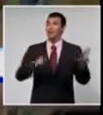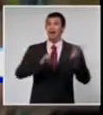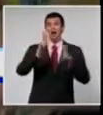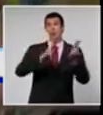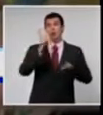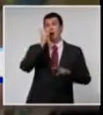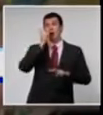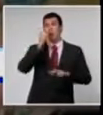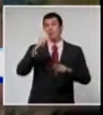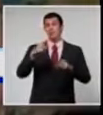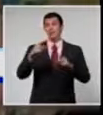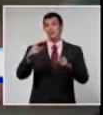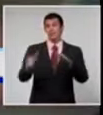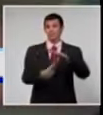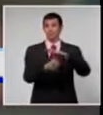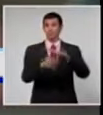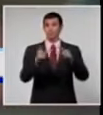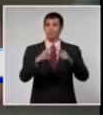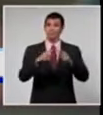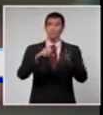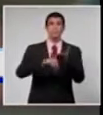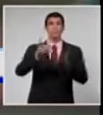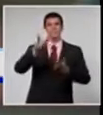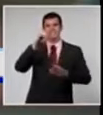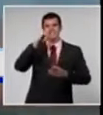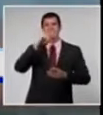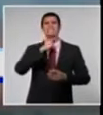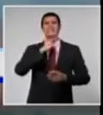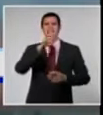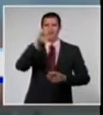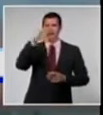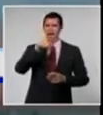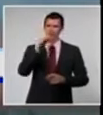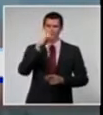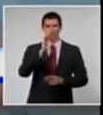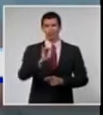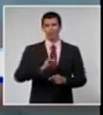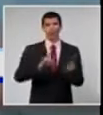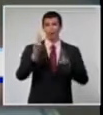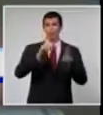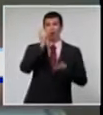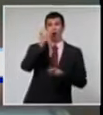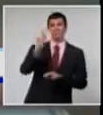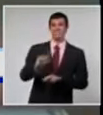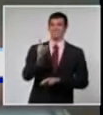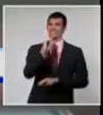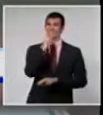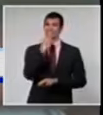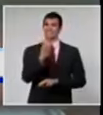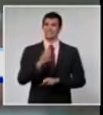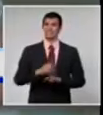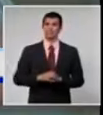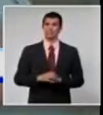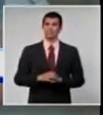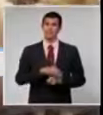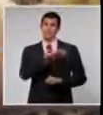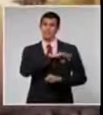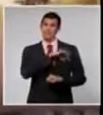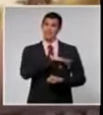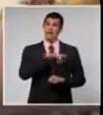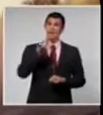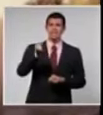avivó temas en debate en la nación sudamericana anterior a la pandemia. Los chilenos culpan al Ejecutivo y su incapacidad para gestionar